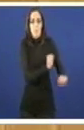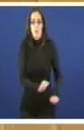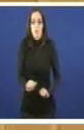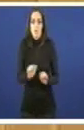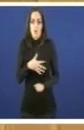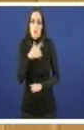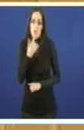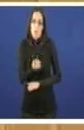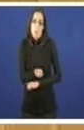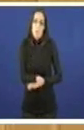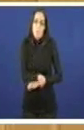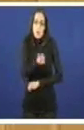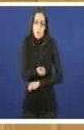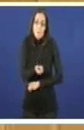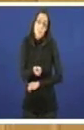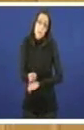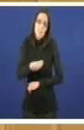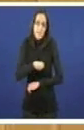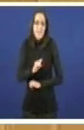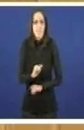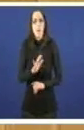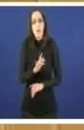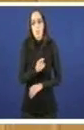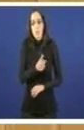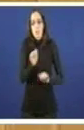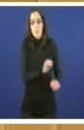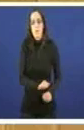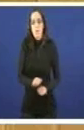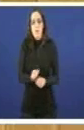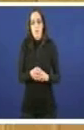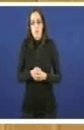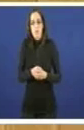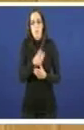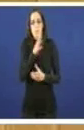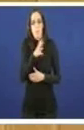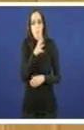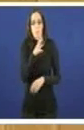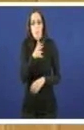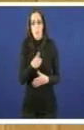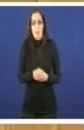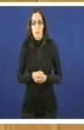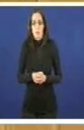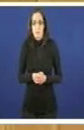nivel de protección desgraciadamente un alto nivel de protección